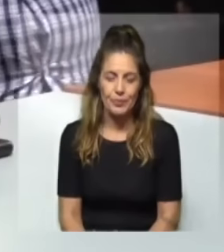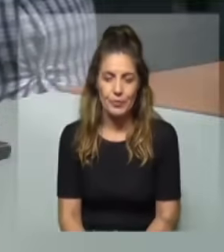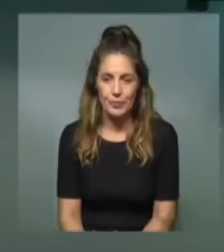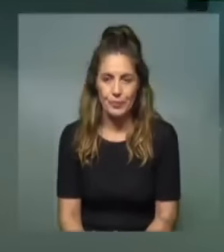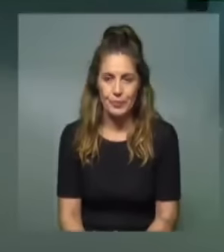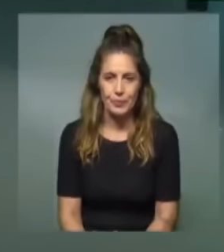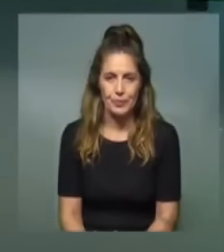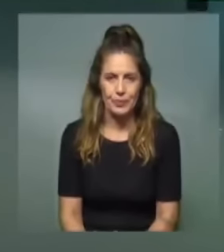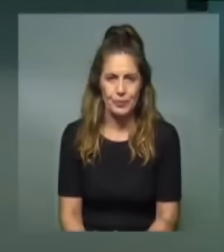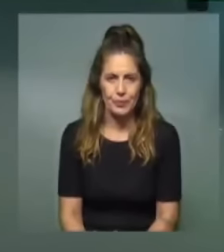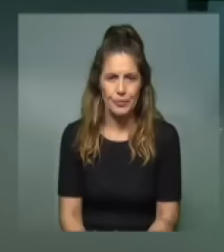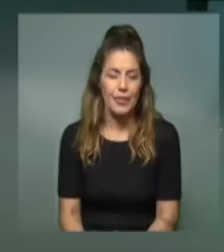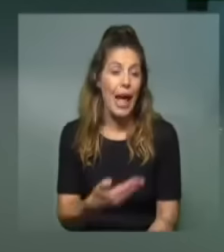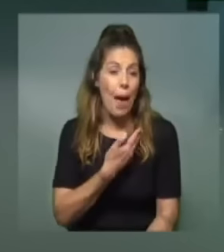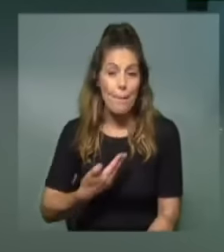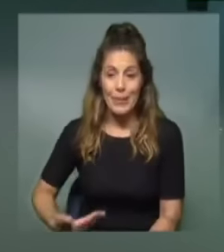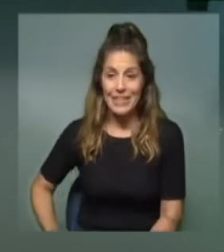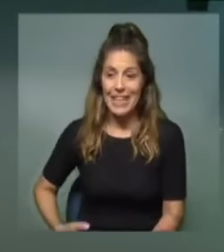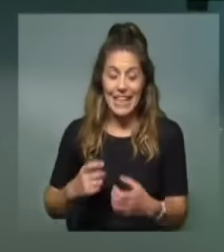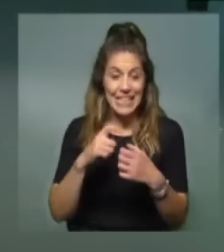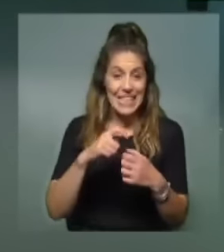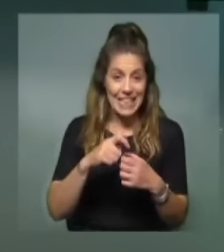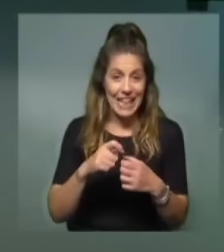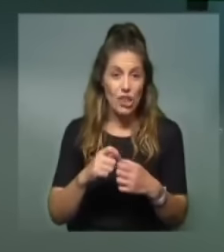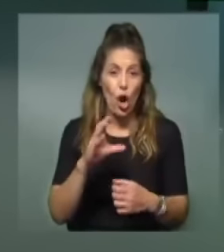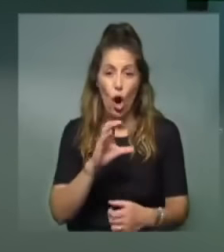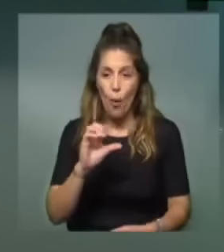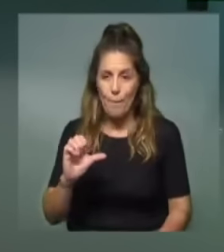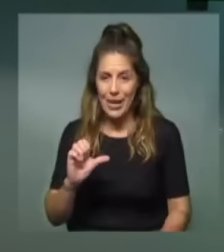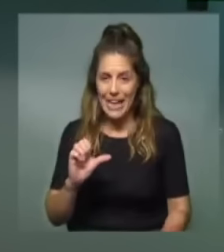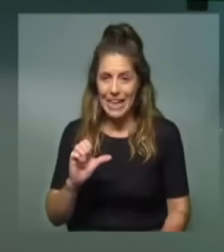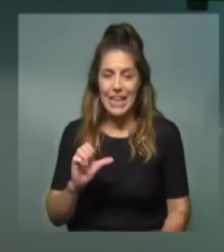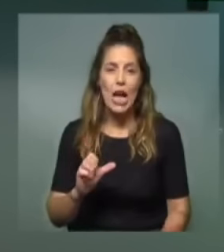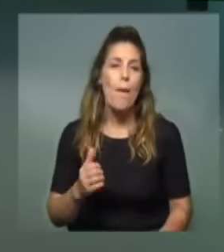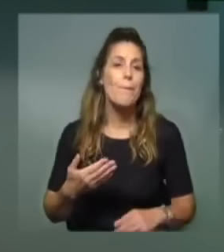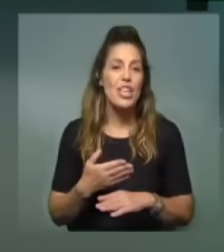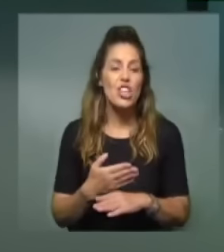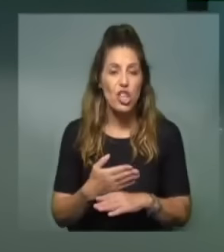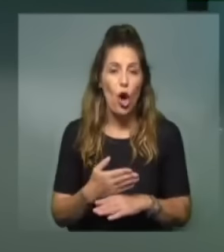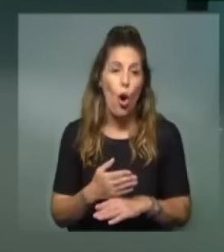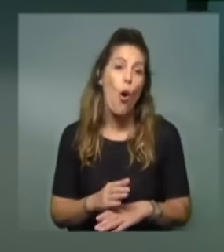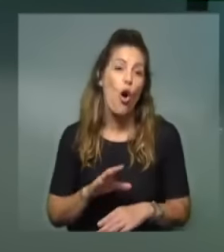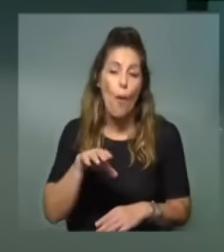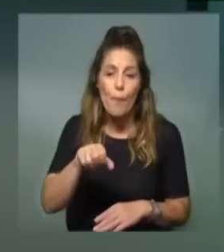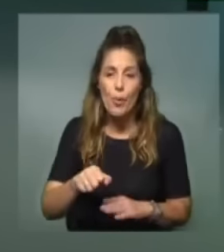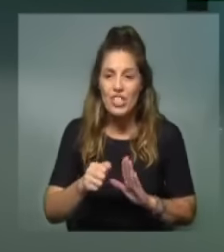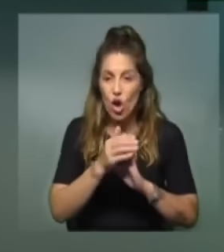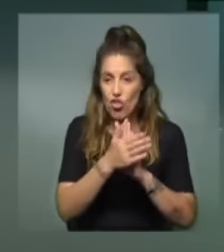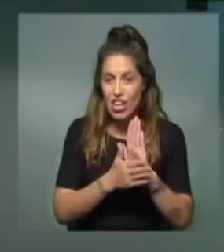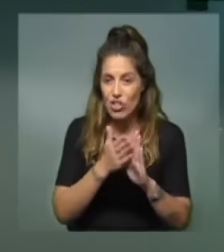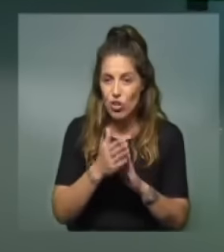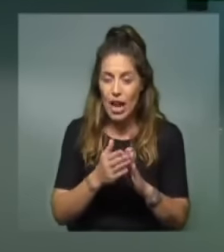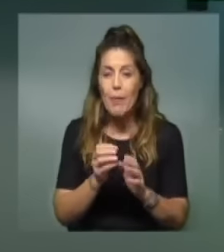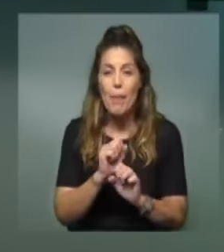terreno el presidente del sindicato de come sociedad anónima pidió que se construya un compromiso nacional para